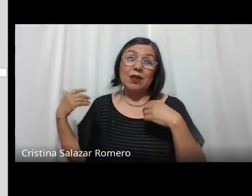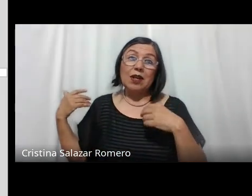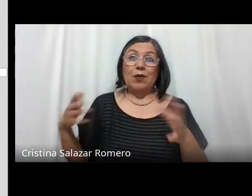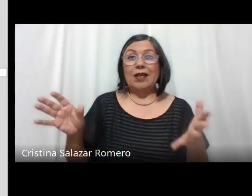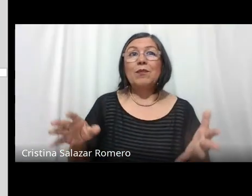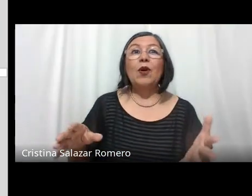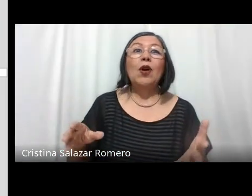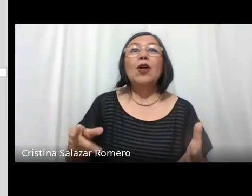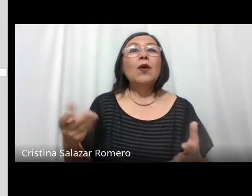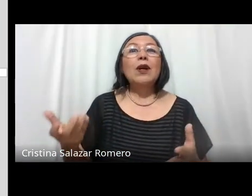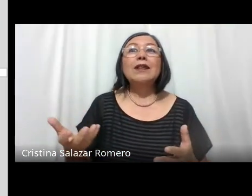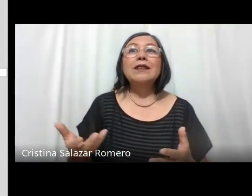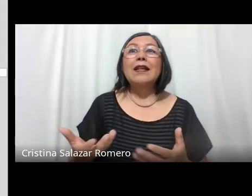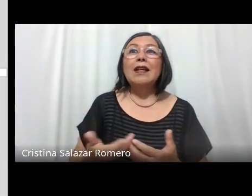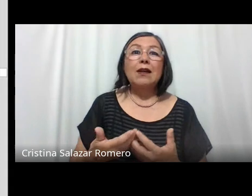pasados. Por ejemplo,